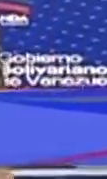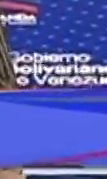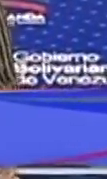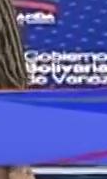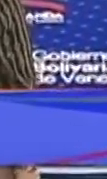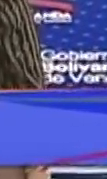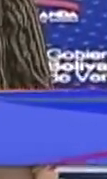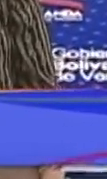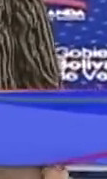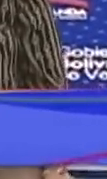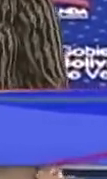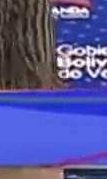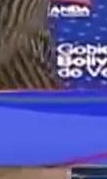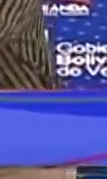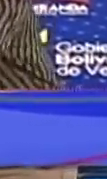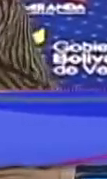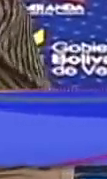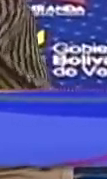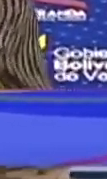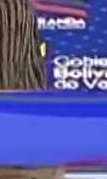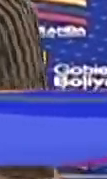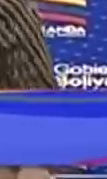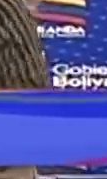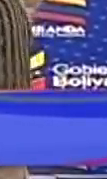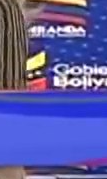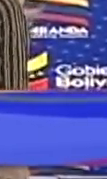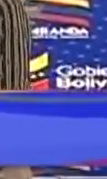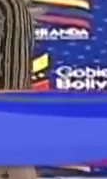de nuevo a